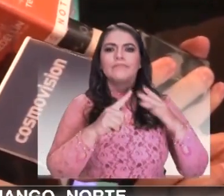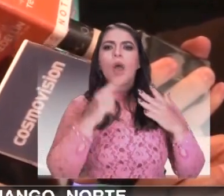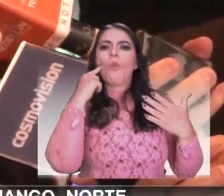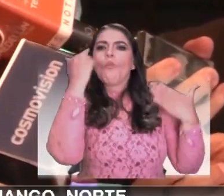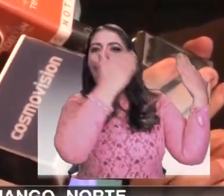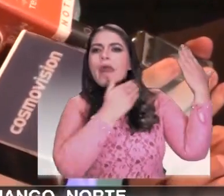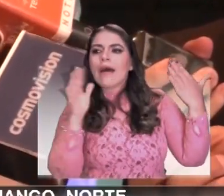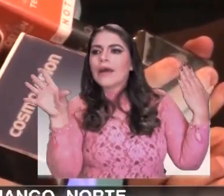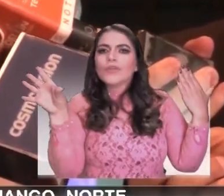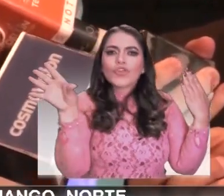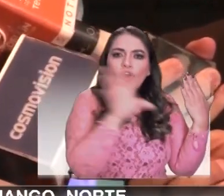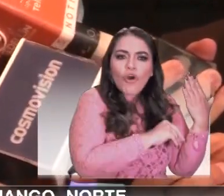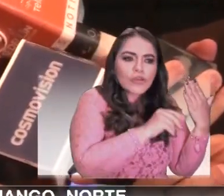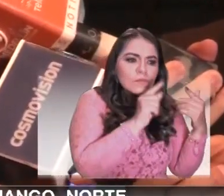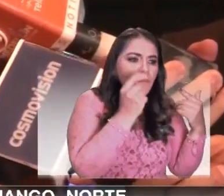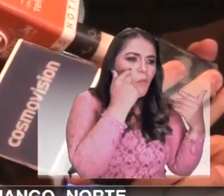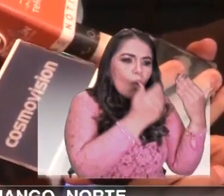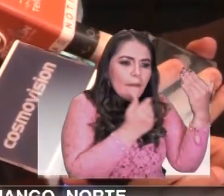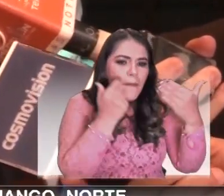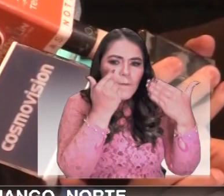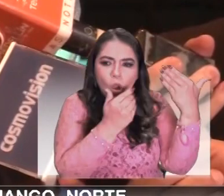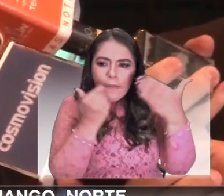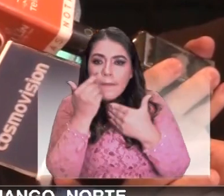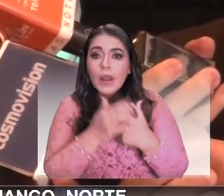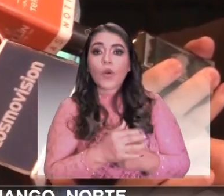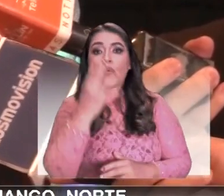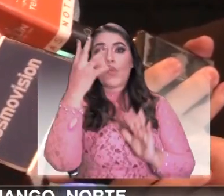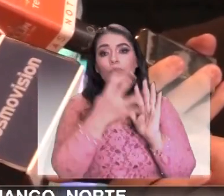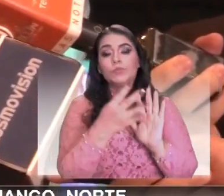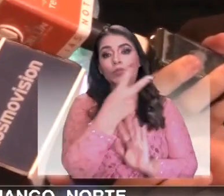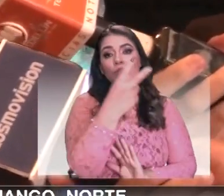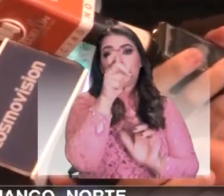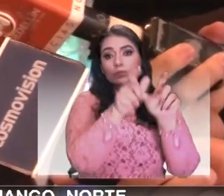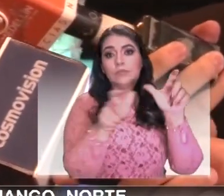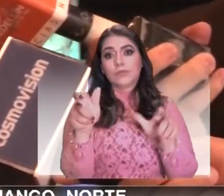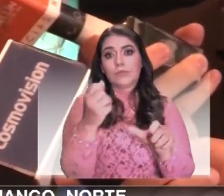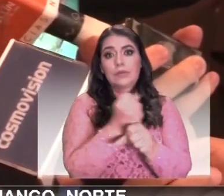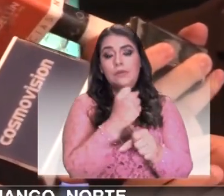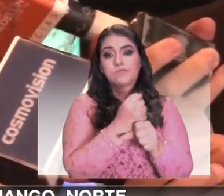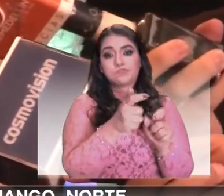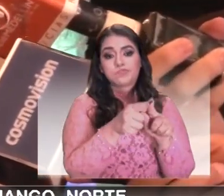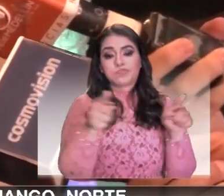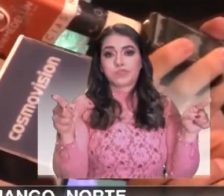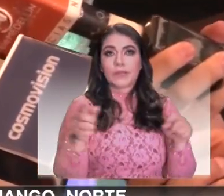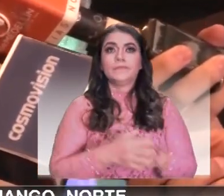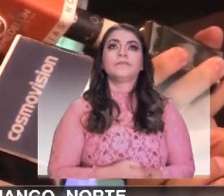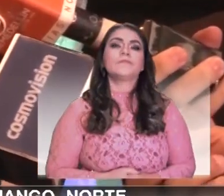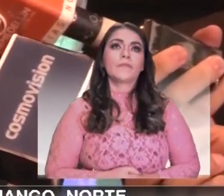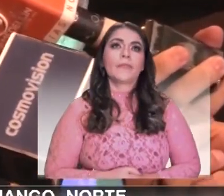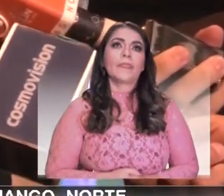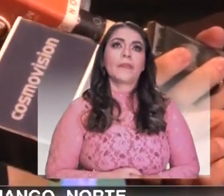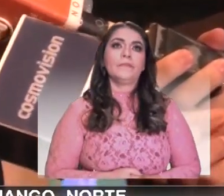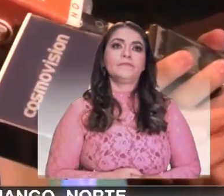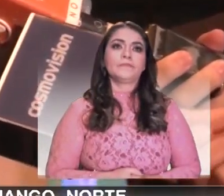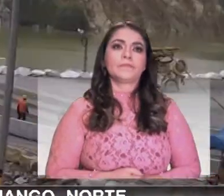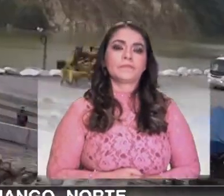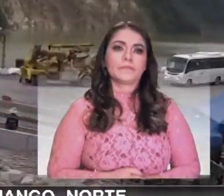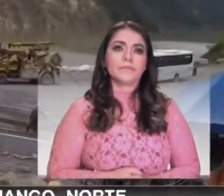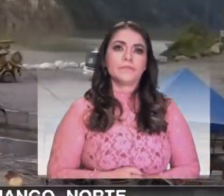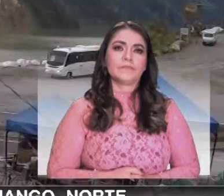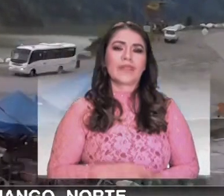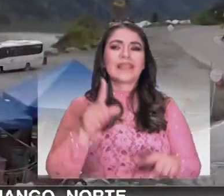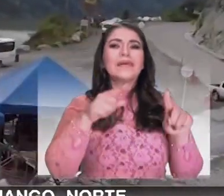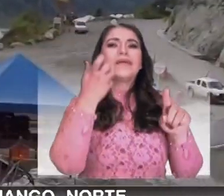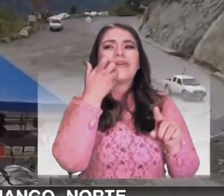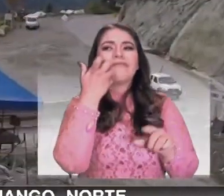todas las personas que estaban allí comportándose que era del orden de los 4 mil 200 personas y que obviamente retiramos el proyecto personas con comorbilidades